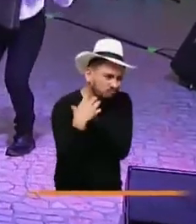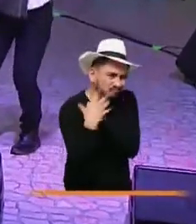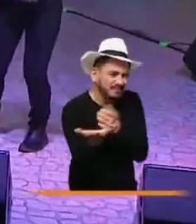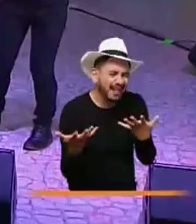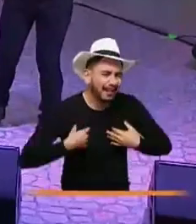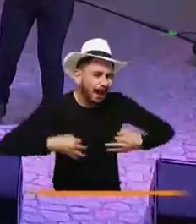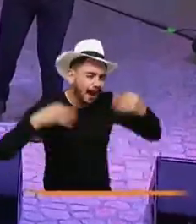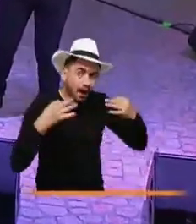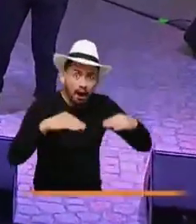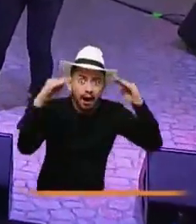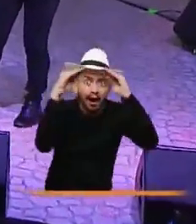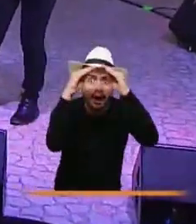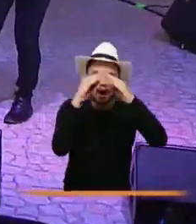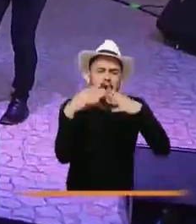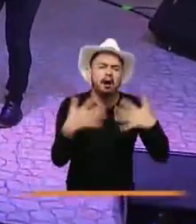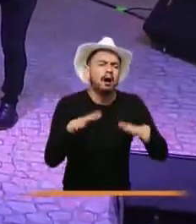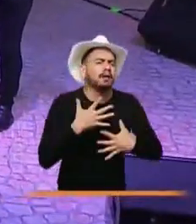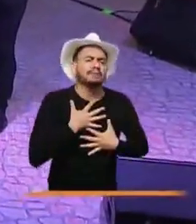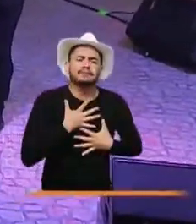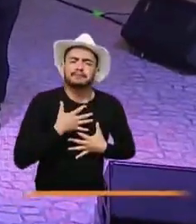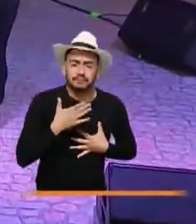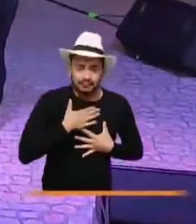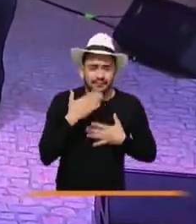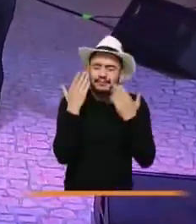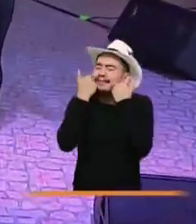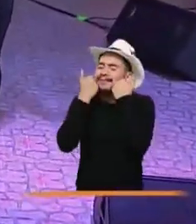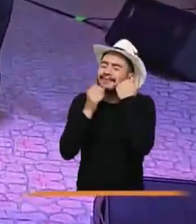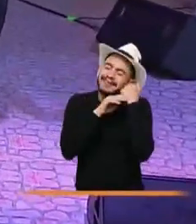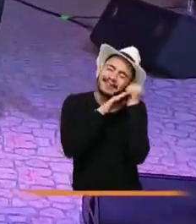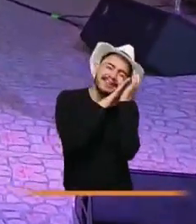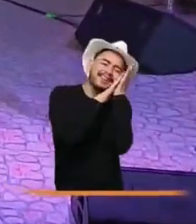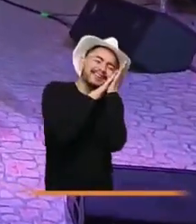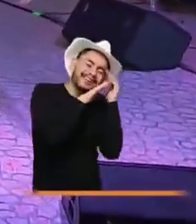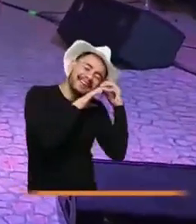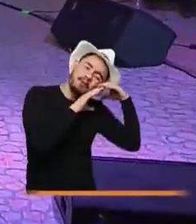pecho de mi esposa que me arrullaba a dormir